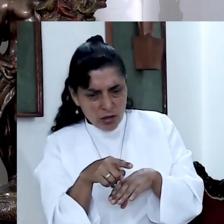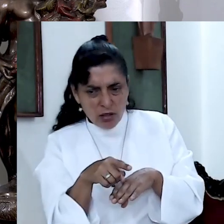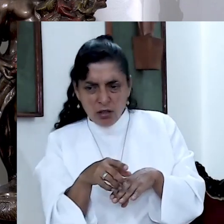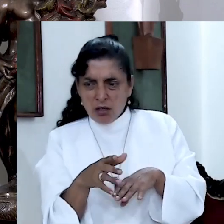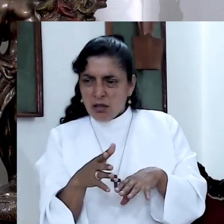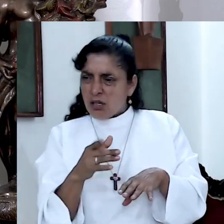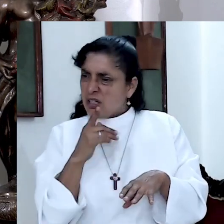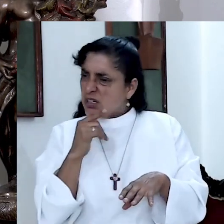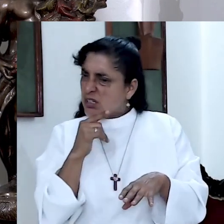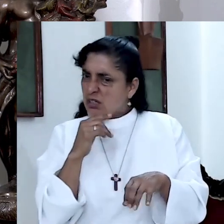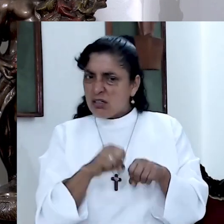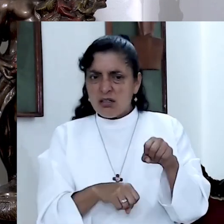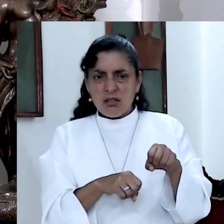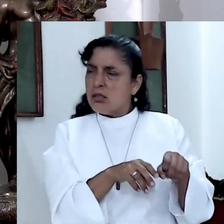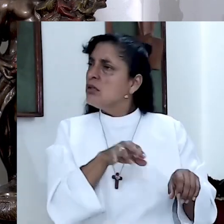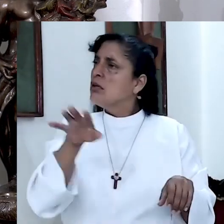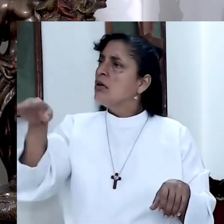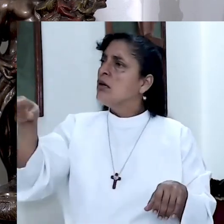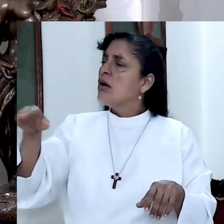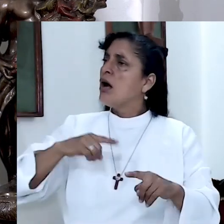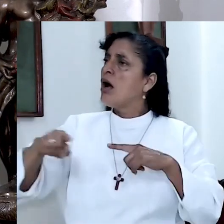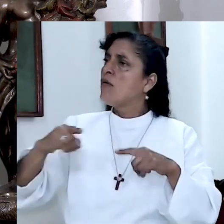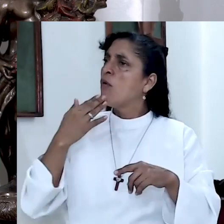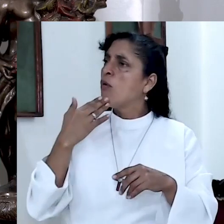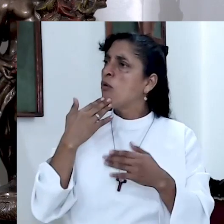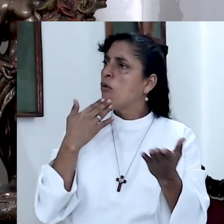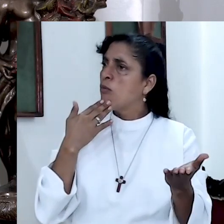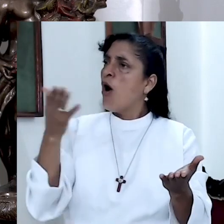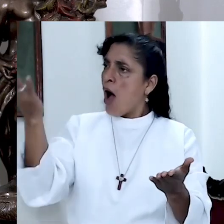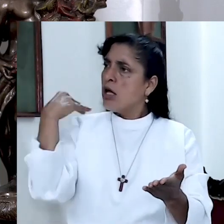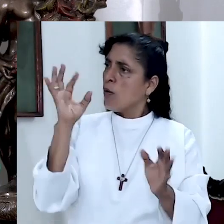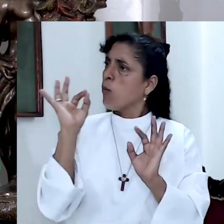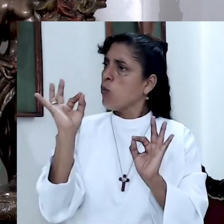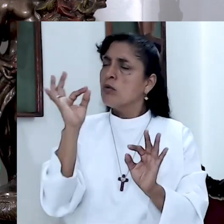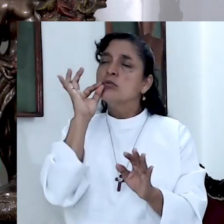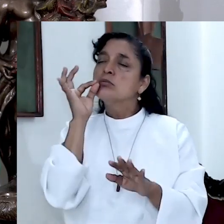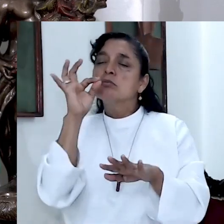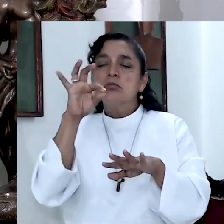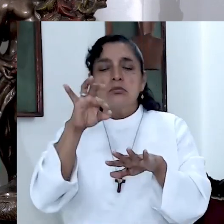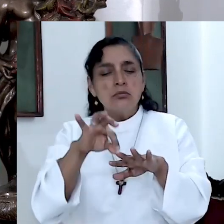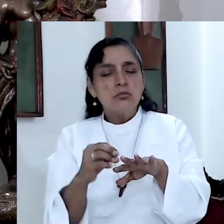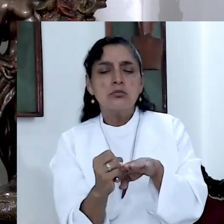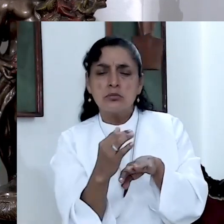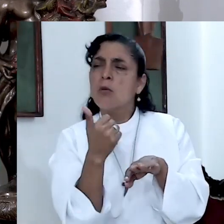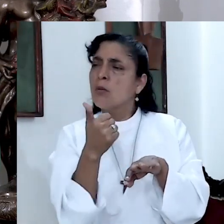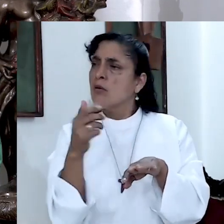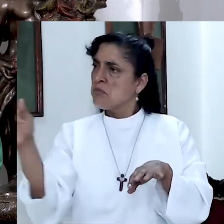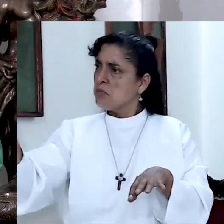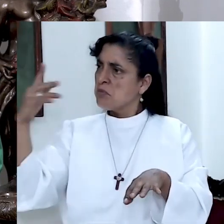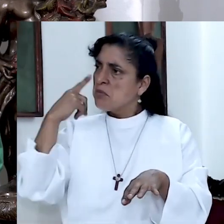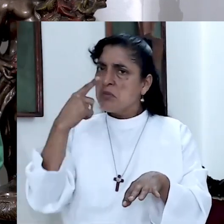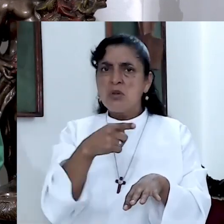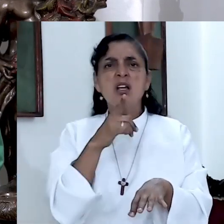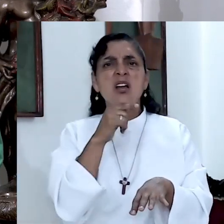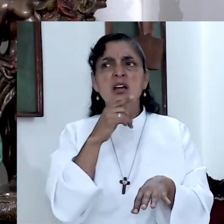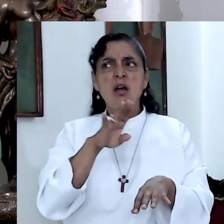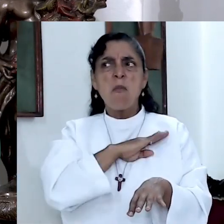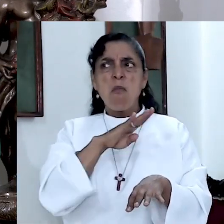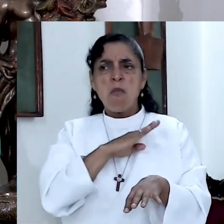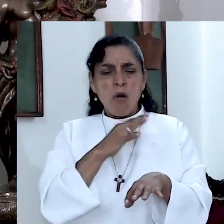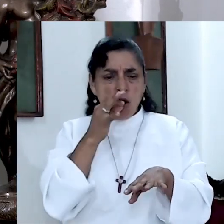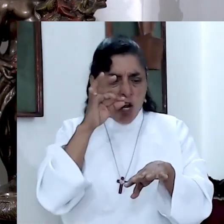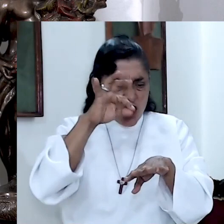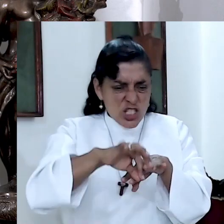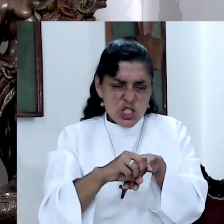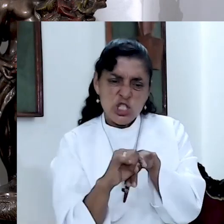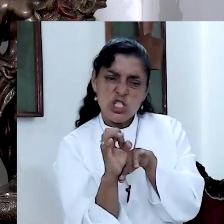Señor, ¿qué no sembraste buena semilla en tu campo? ¿De dónde pues salió esta cizaña? Y el amo